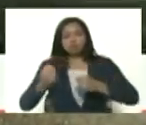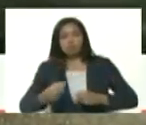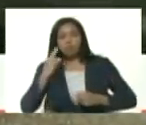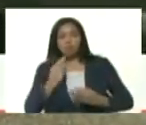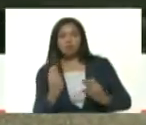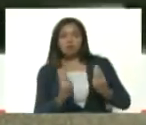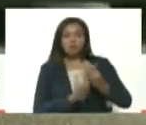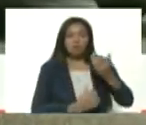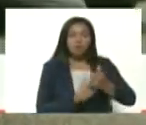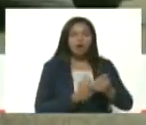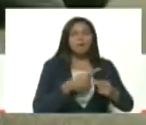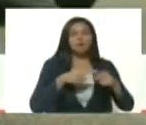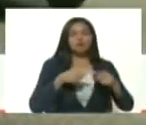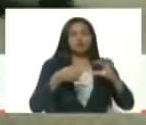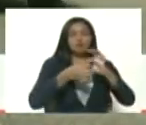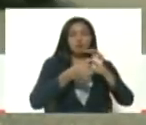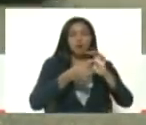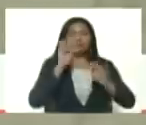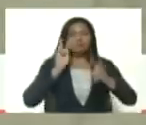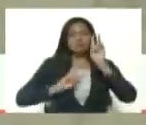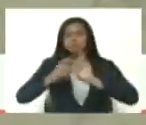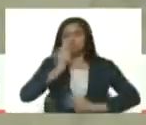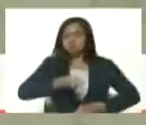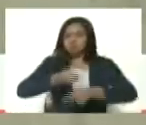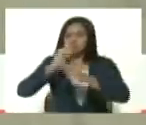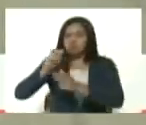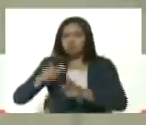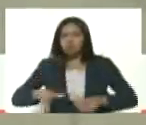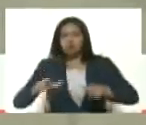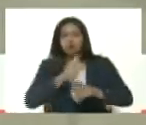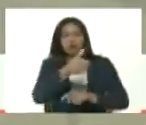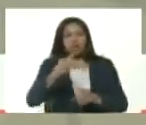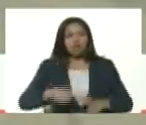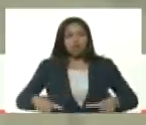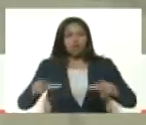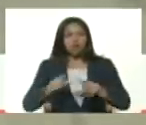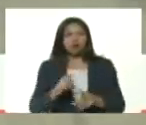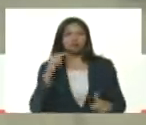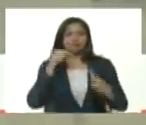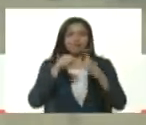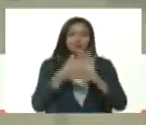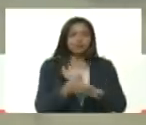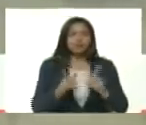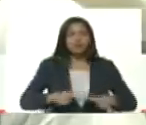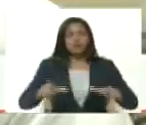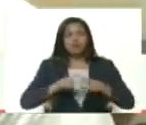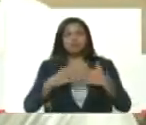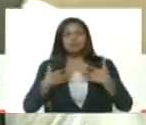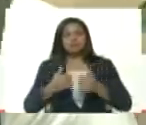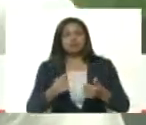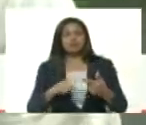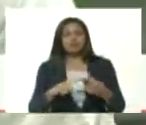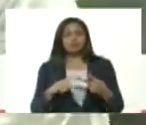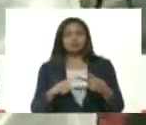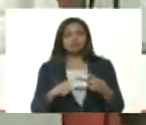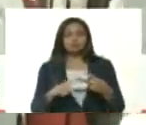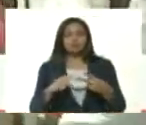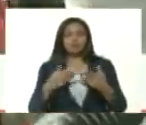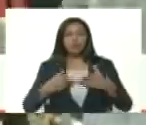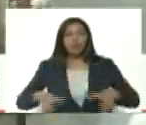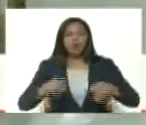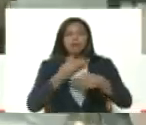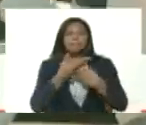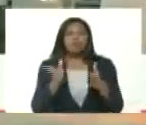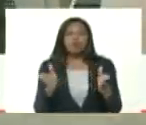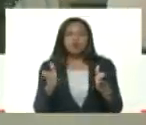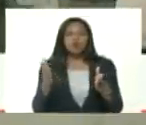Bolivariana trabajando de la mano, desinfectando espacio por espacio, priorizando los espacios de salud, los espacios públicos